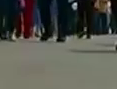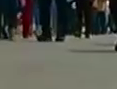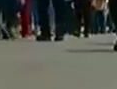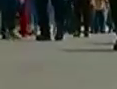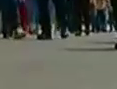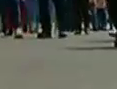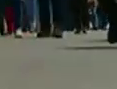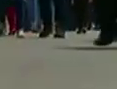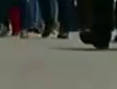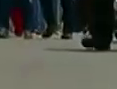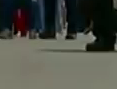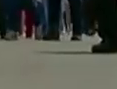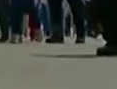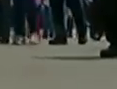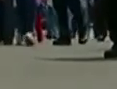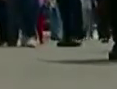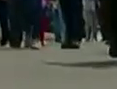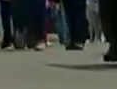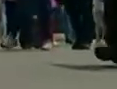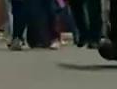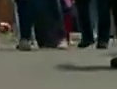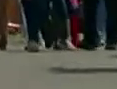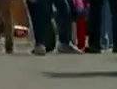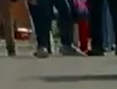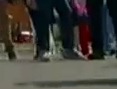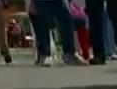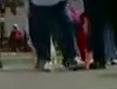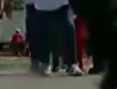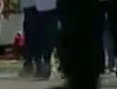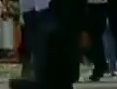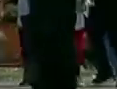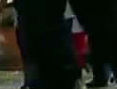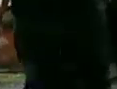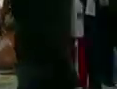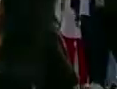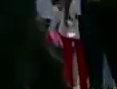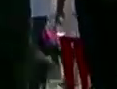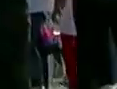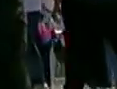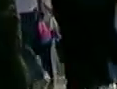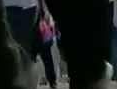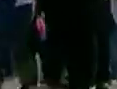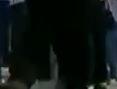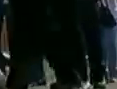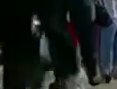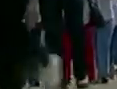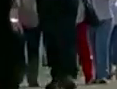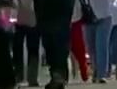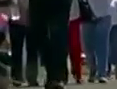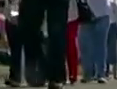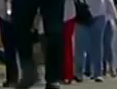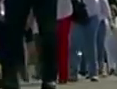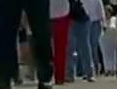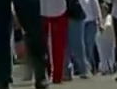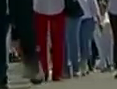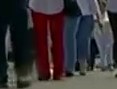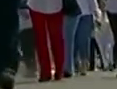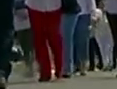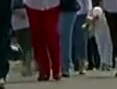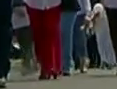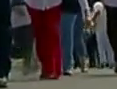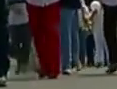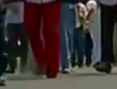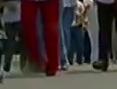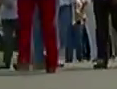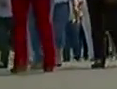milagros. Conocida también como el paraíso de los Andes, la Asunción, parroquia ubicada en la provincia de